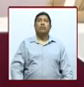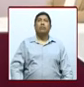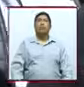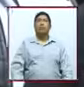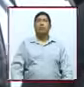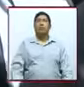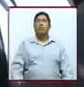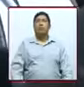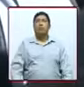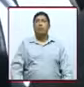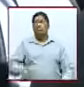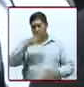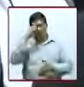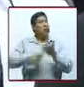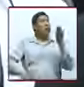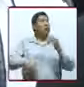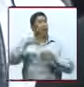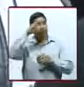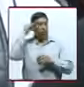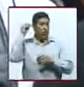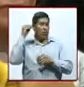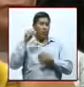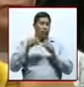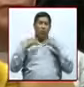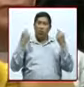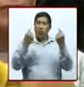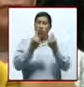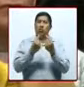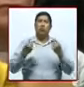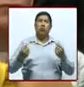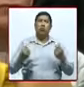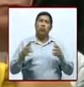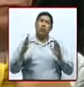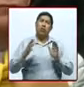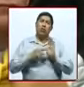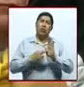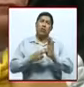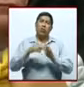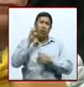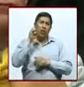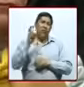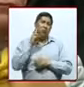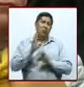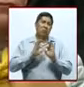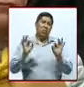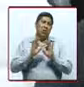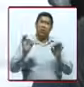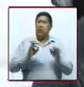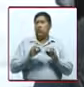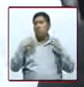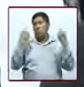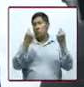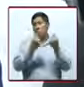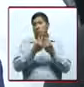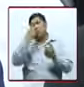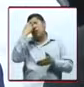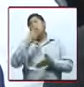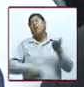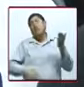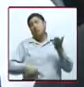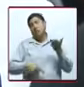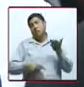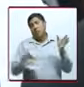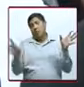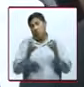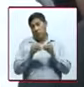No tenía nada que hacer Luis Arce, ¿no? Por una reunión multipartidaria y él no representa ningún partido. Entonces creo que era injusto que venga el Ejecutivo